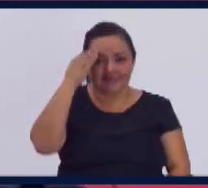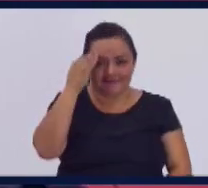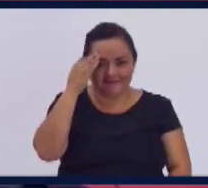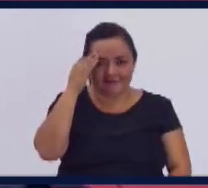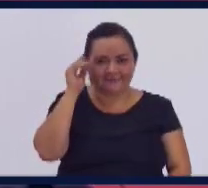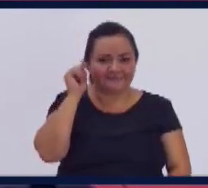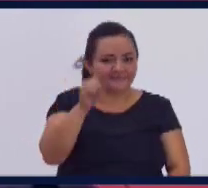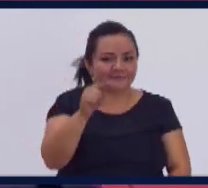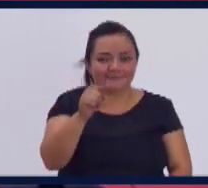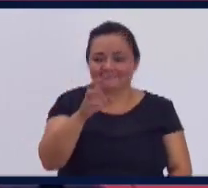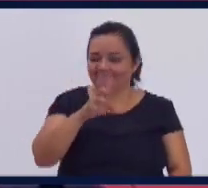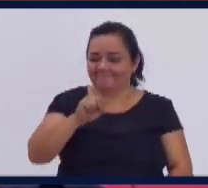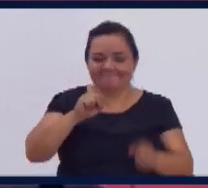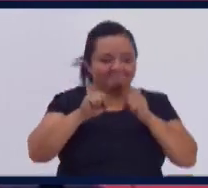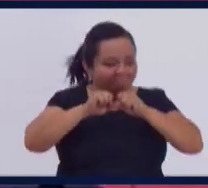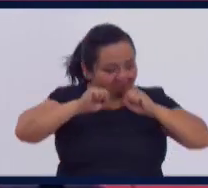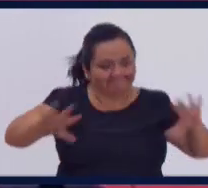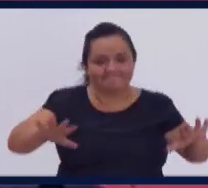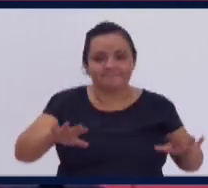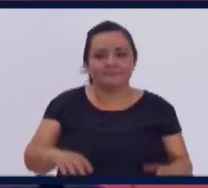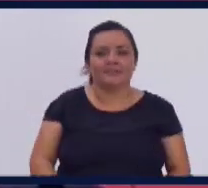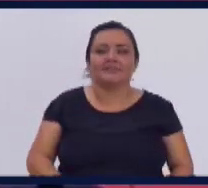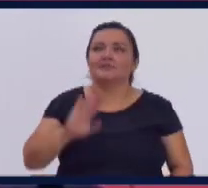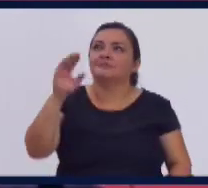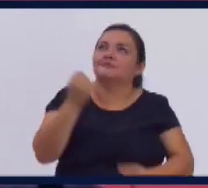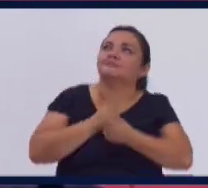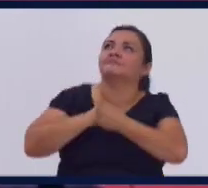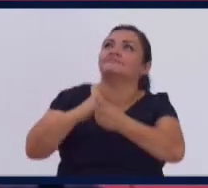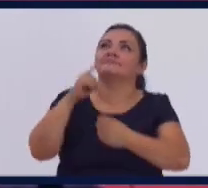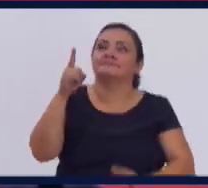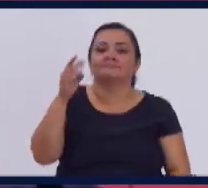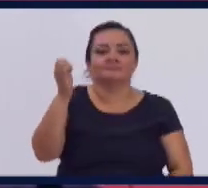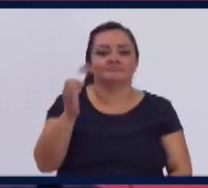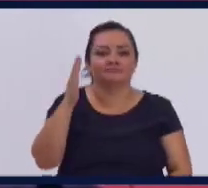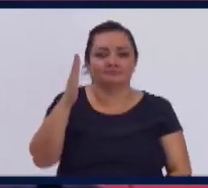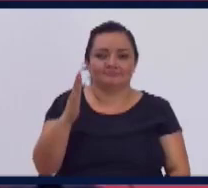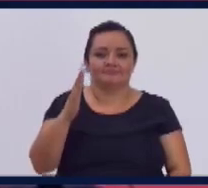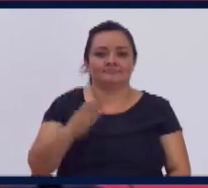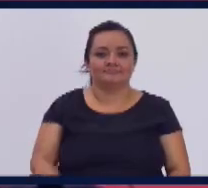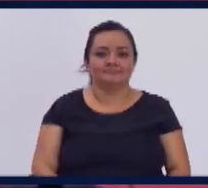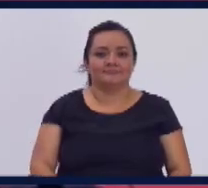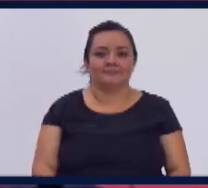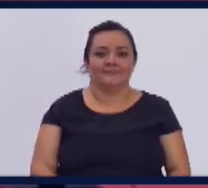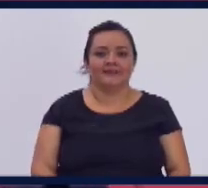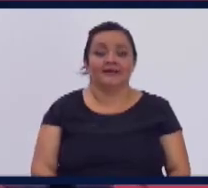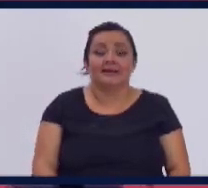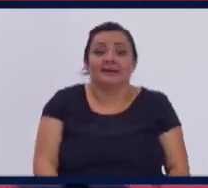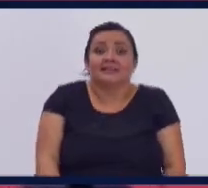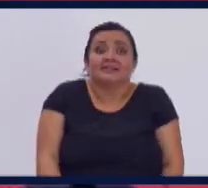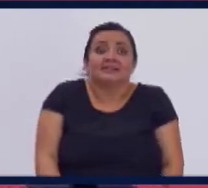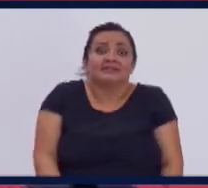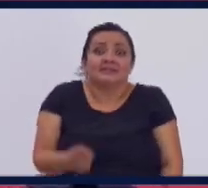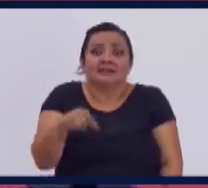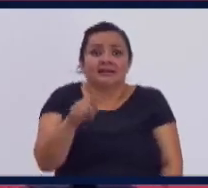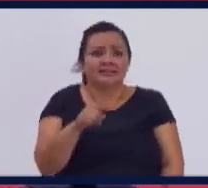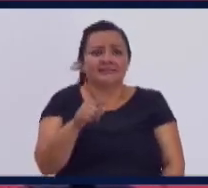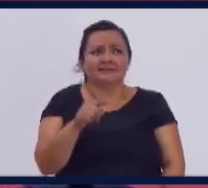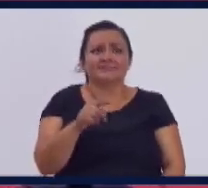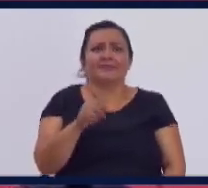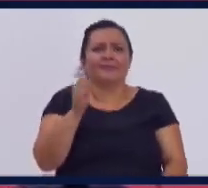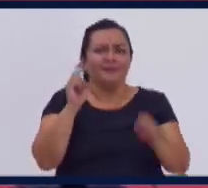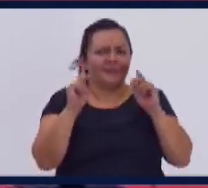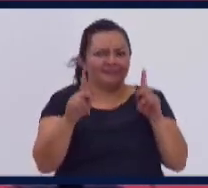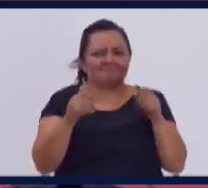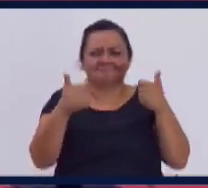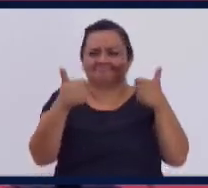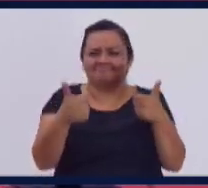tenlo todo por basura por amor a Cristo. Lo decía el apóstol Pablo. Señores, ¿de qué te sirve? Sí, te ganaste, sí,